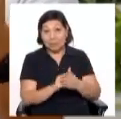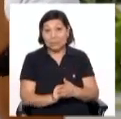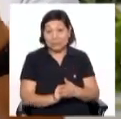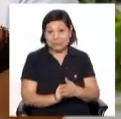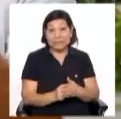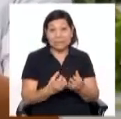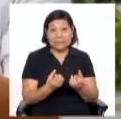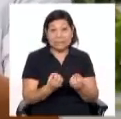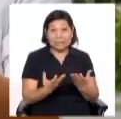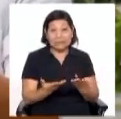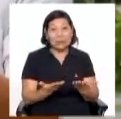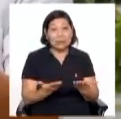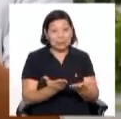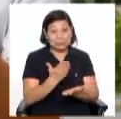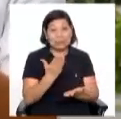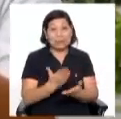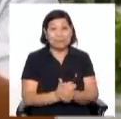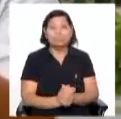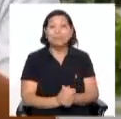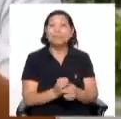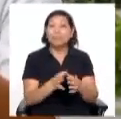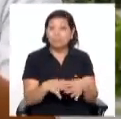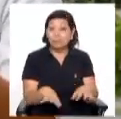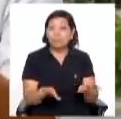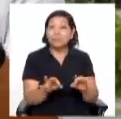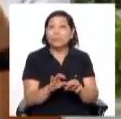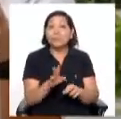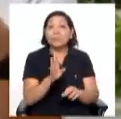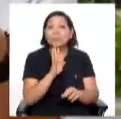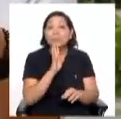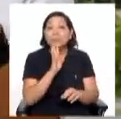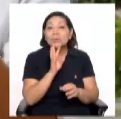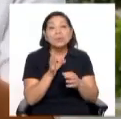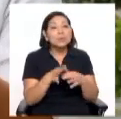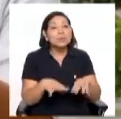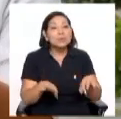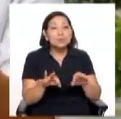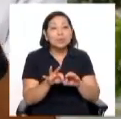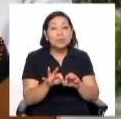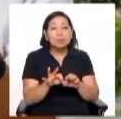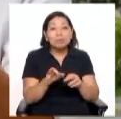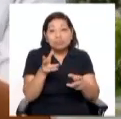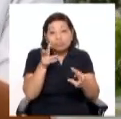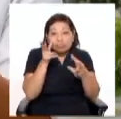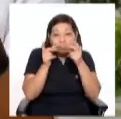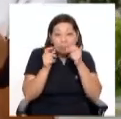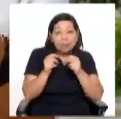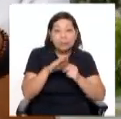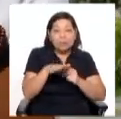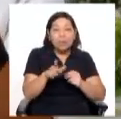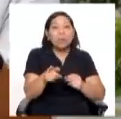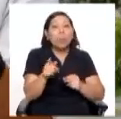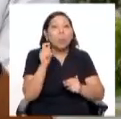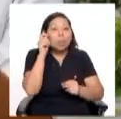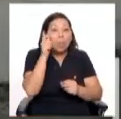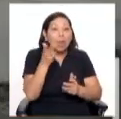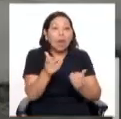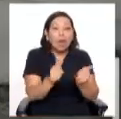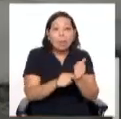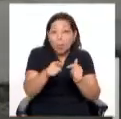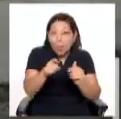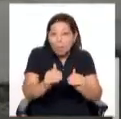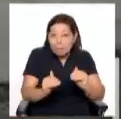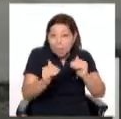detecten tantos problemas. Es importante escuchar su voz y es más importante escucharla en casa. Padres, tíos, abuelos, hermanos